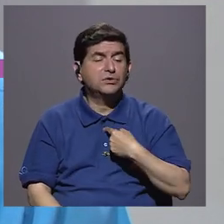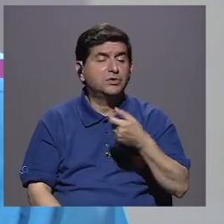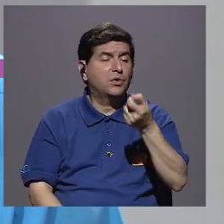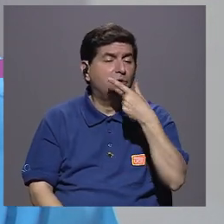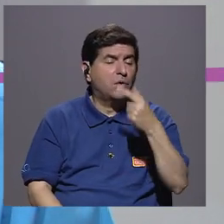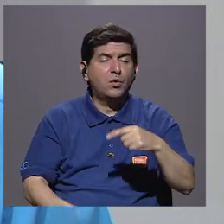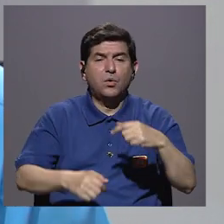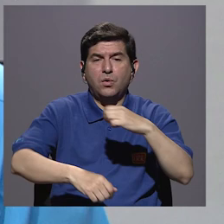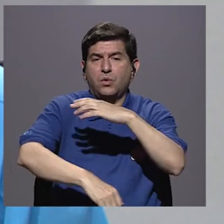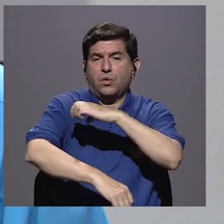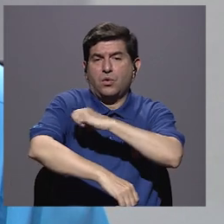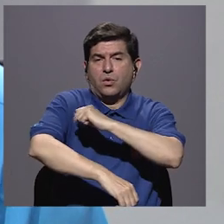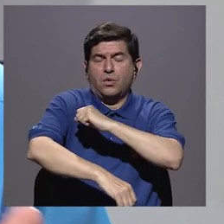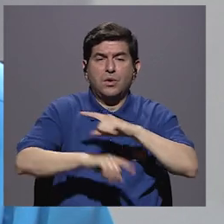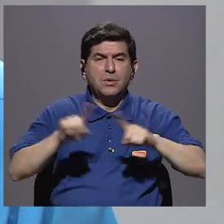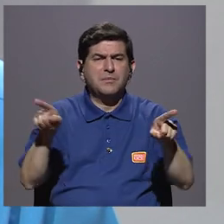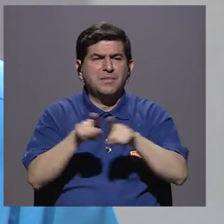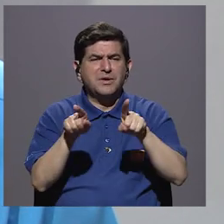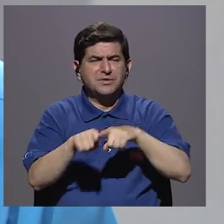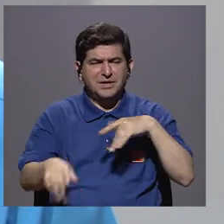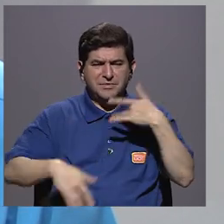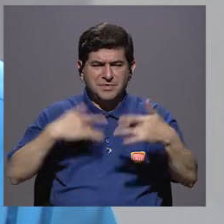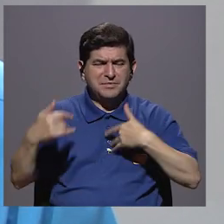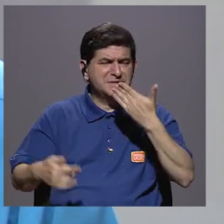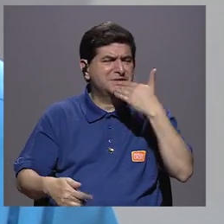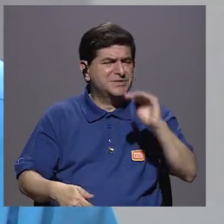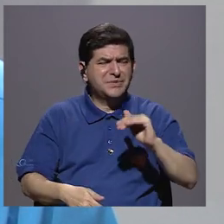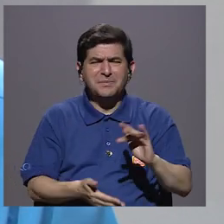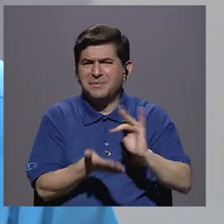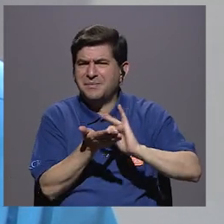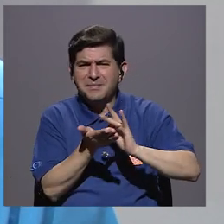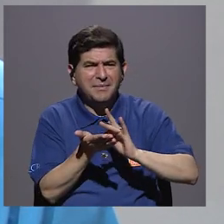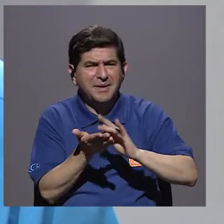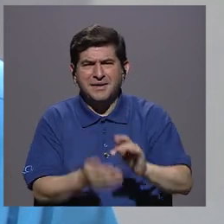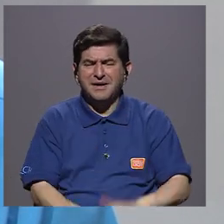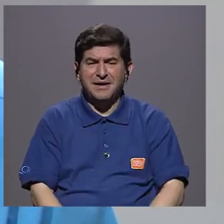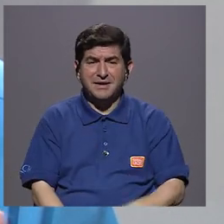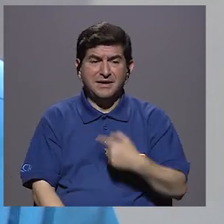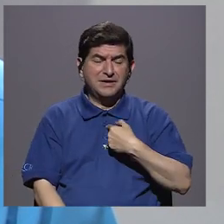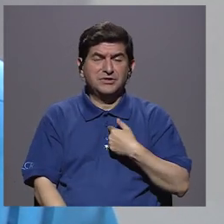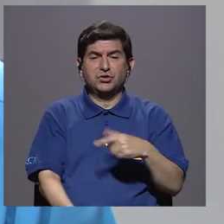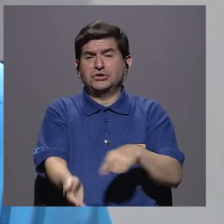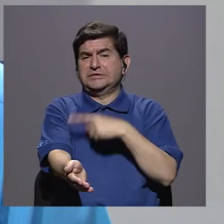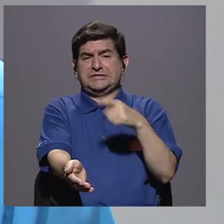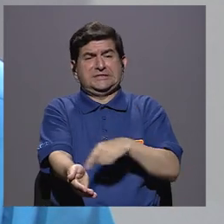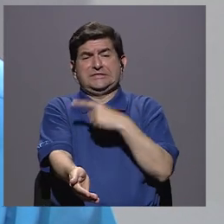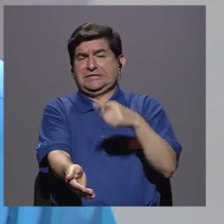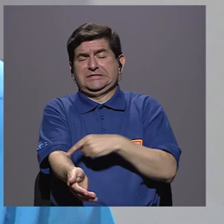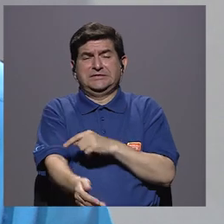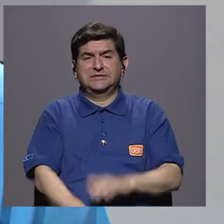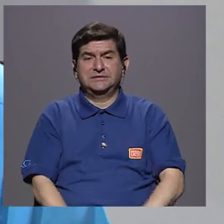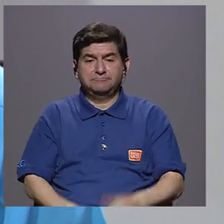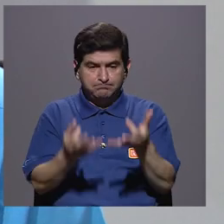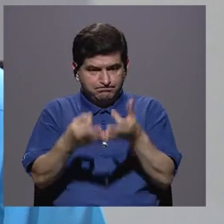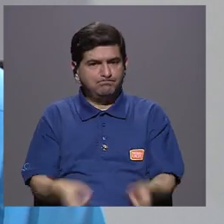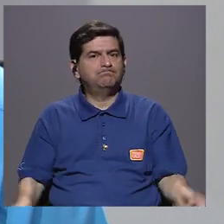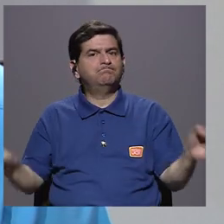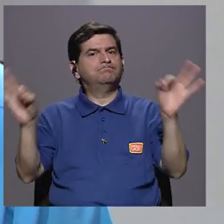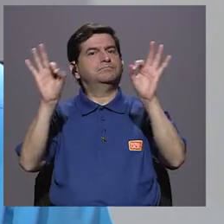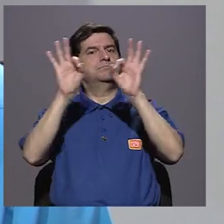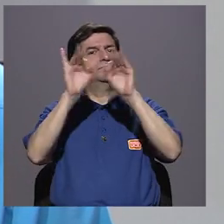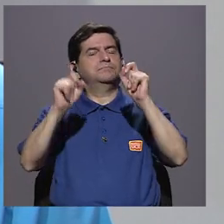tomando pastillas para la presión, pero además estoy sintiéndome mal con el medicamento que me dan para la diabetes. Uh-huh. Todo esto es muy